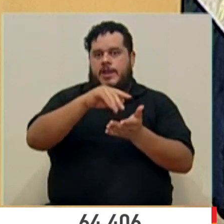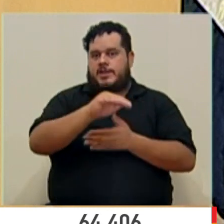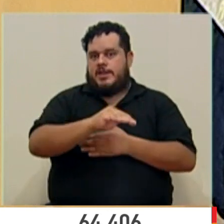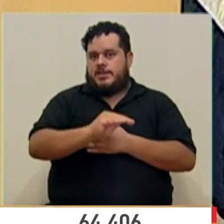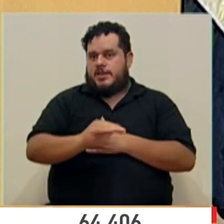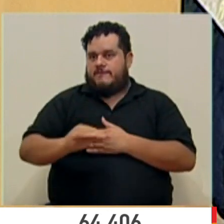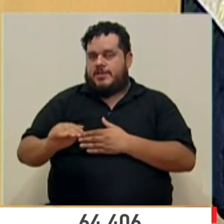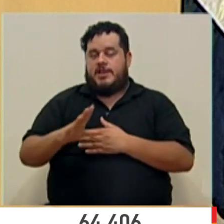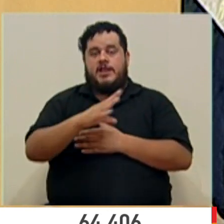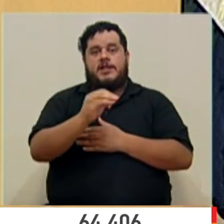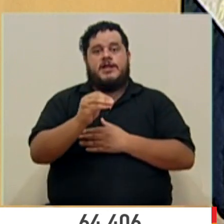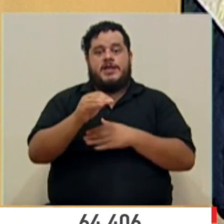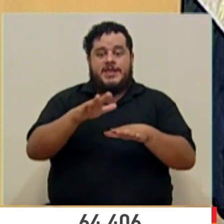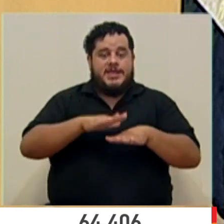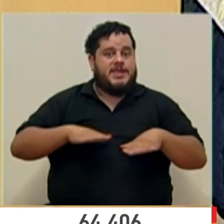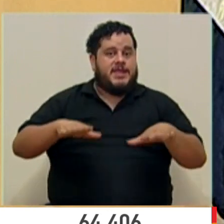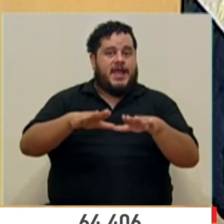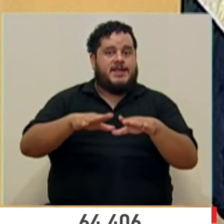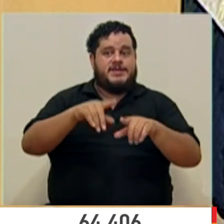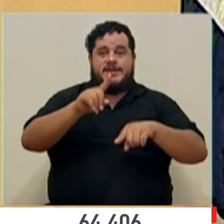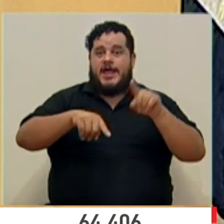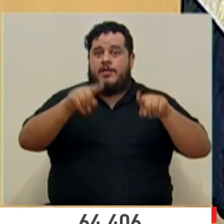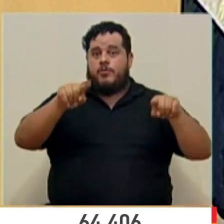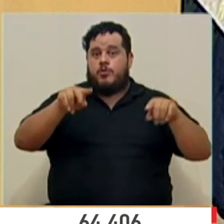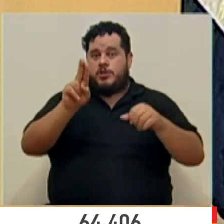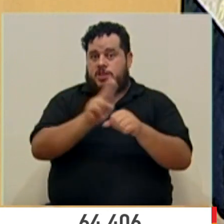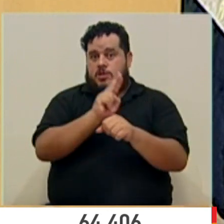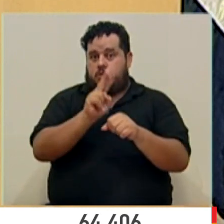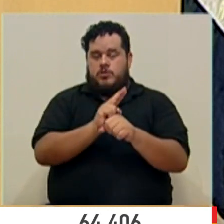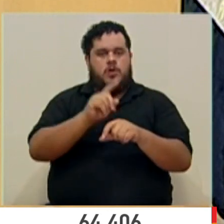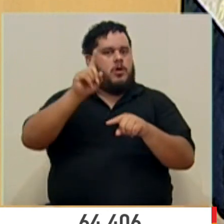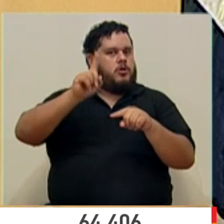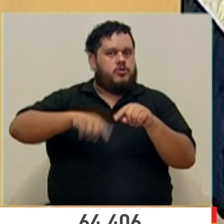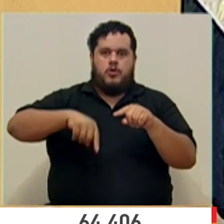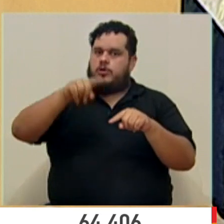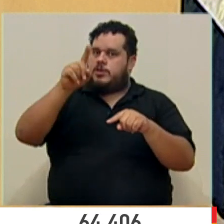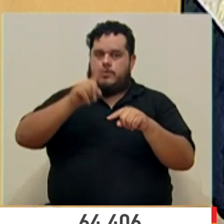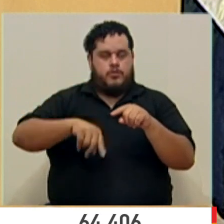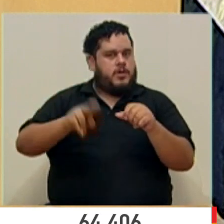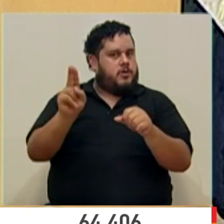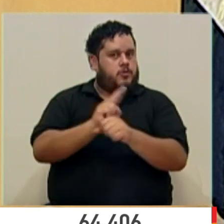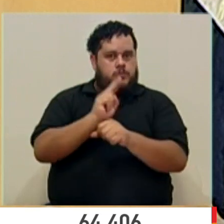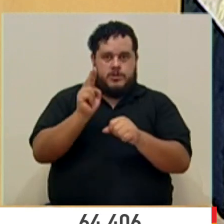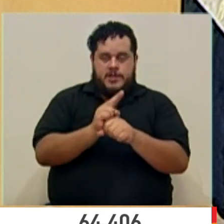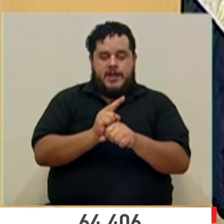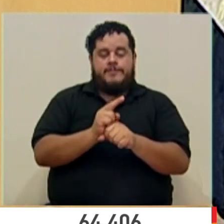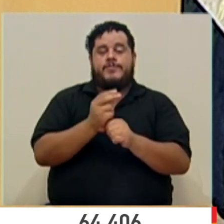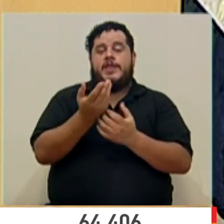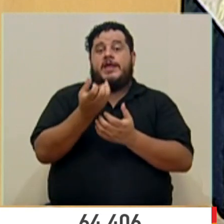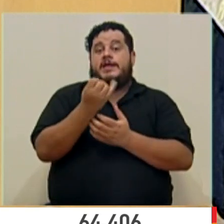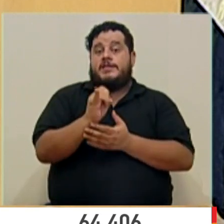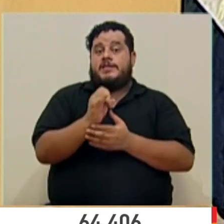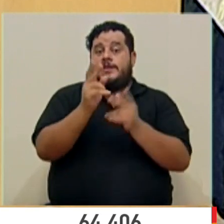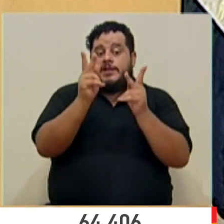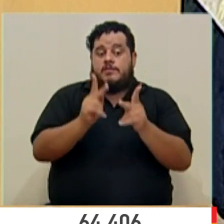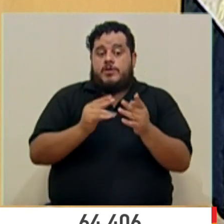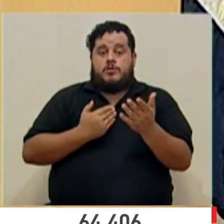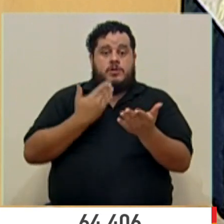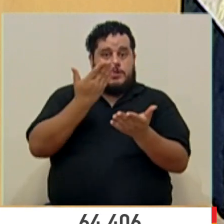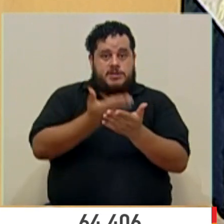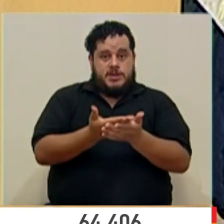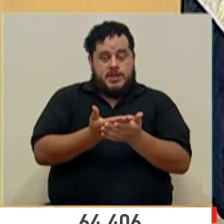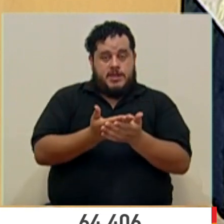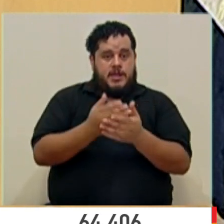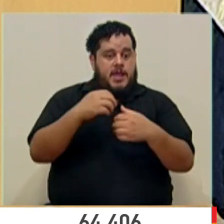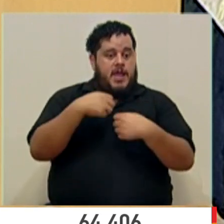infantiles, incluso canchas multiuso, no se pueden usar si las personas llegan